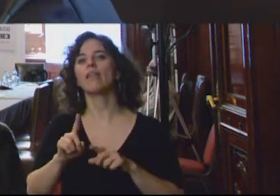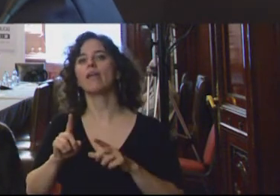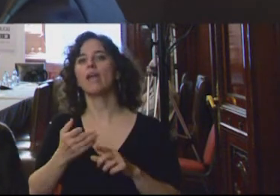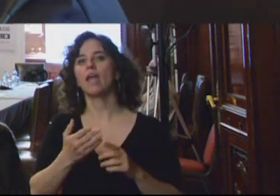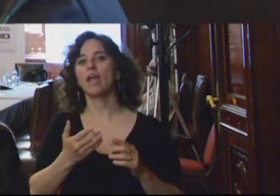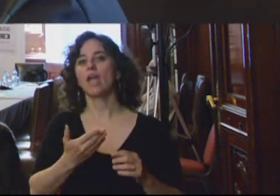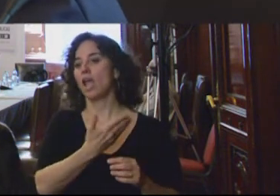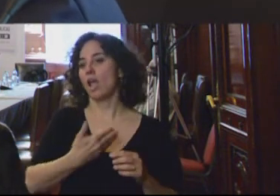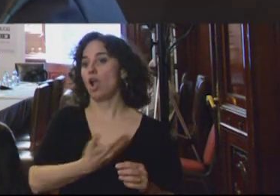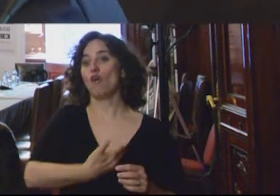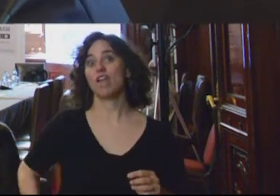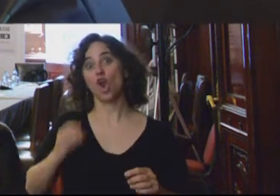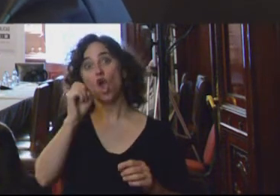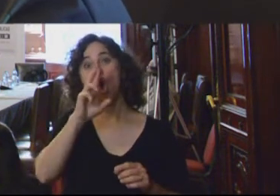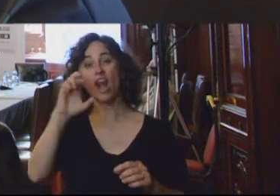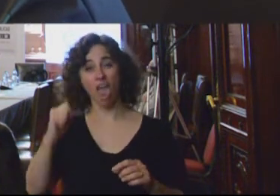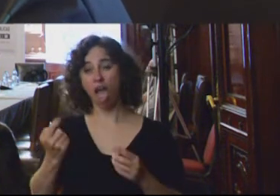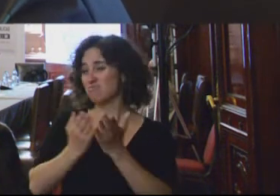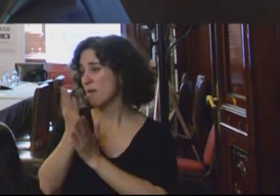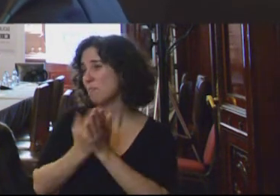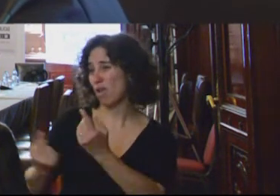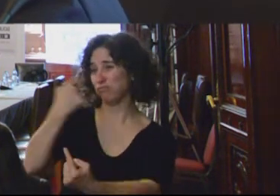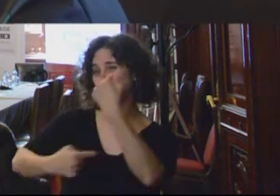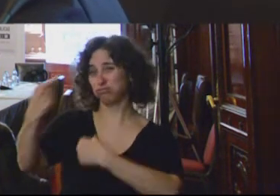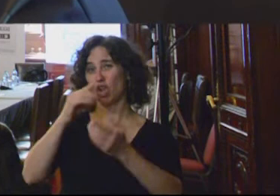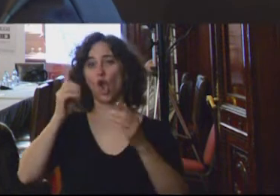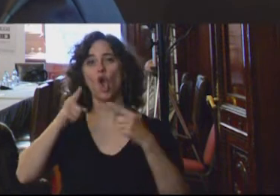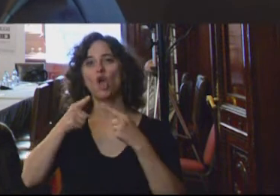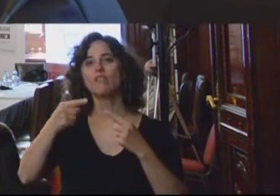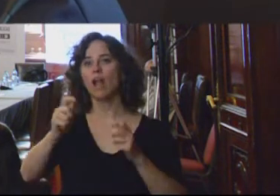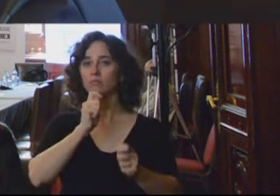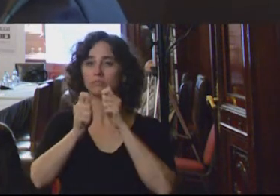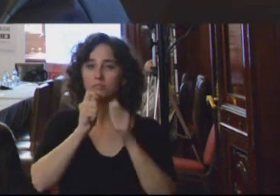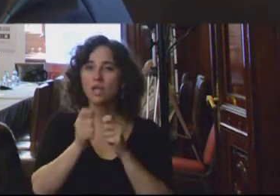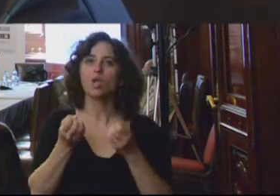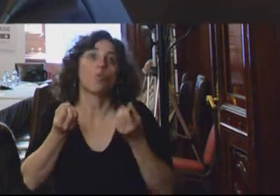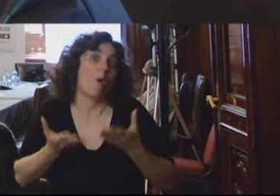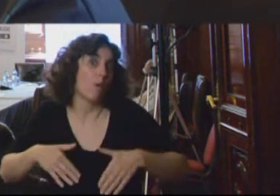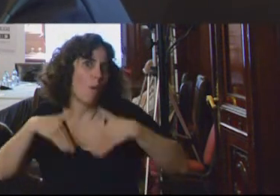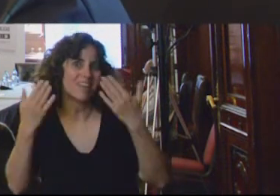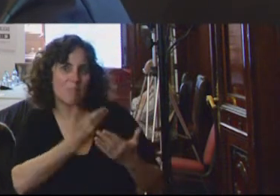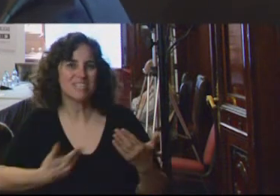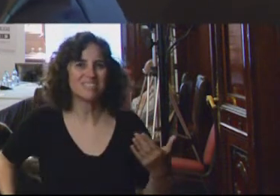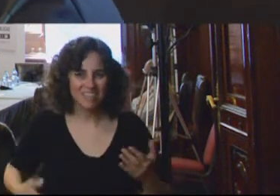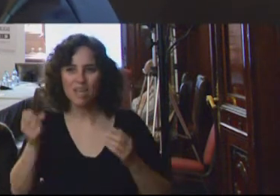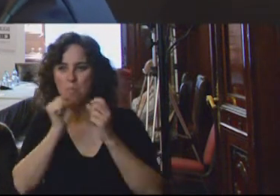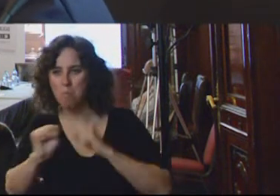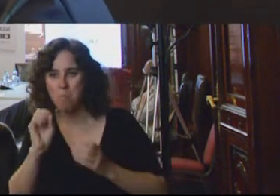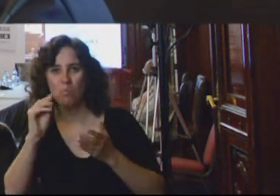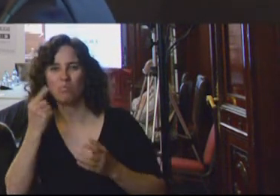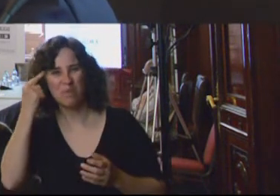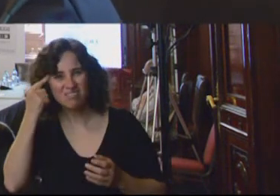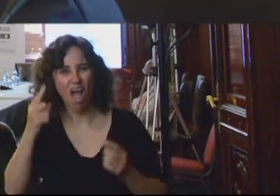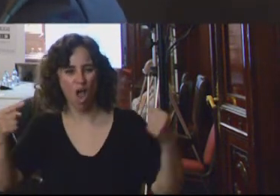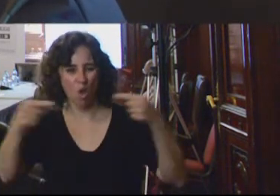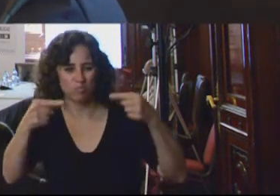presidente Correa se hacía hacia la prensa, y cuando un presidente pone, cualquiera sea este presidente, pone a la prensa como enemiga del pueblo,